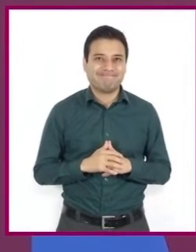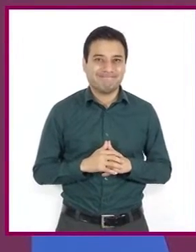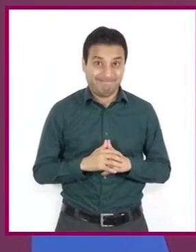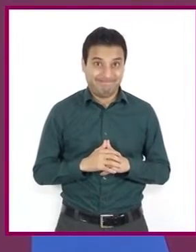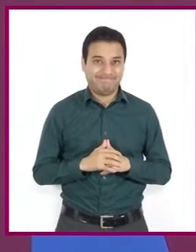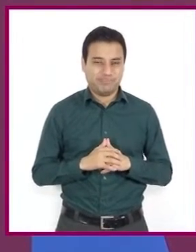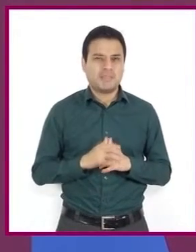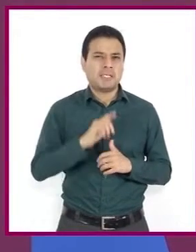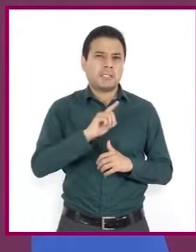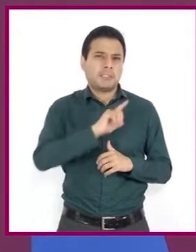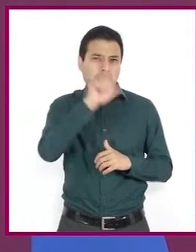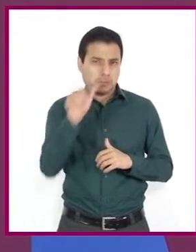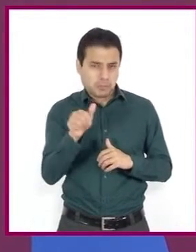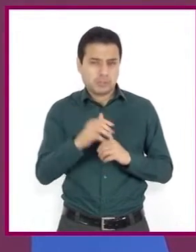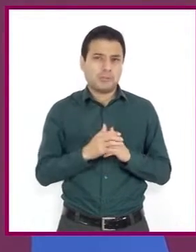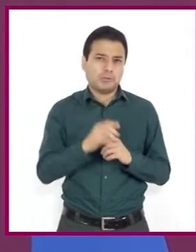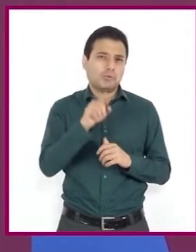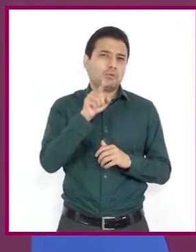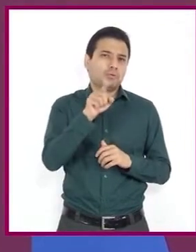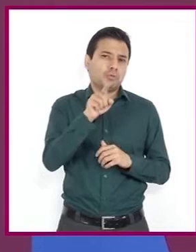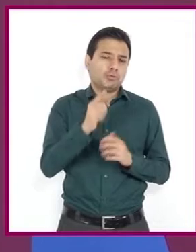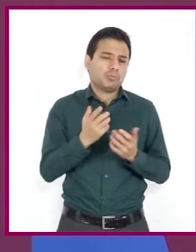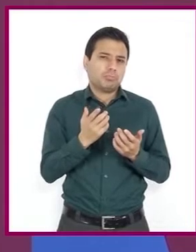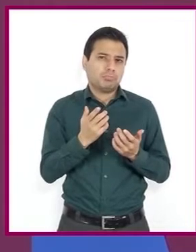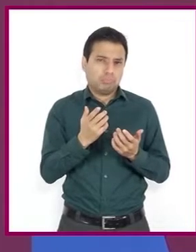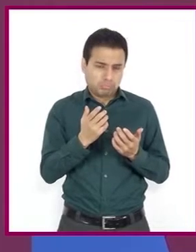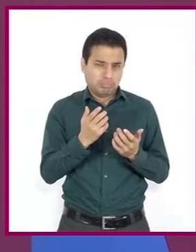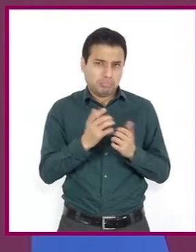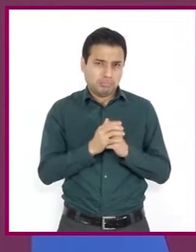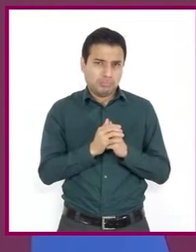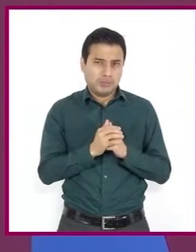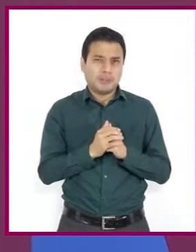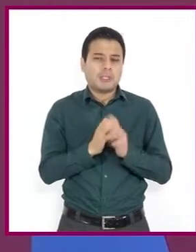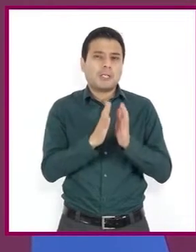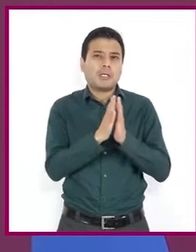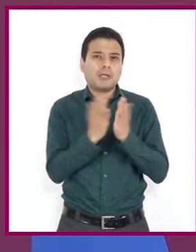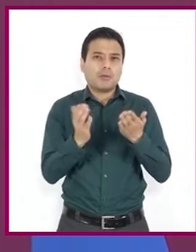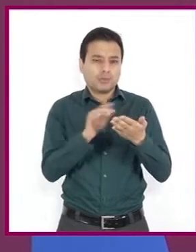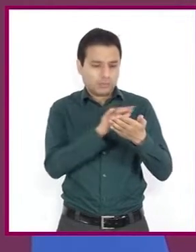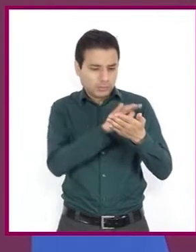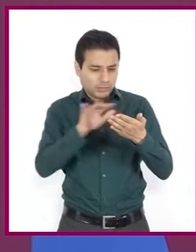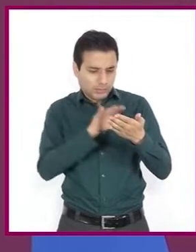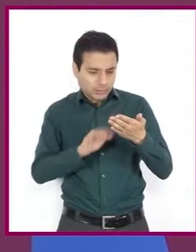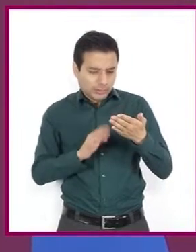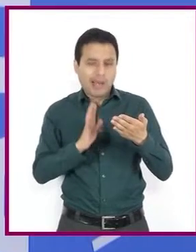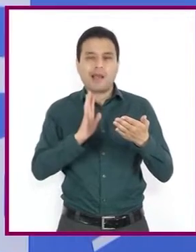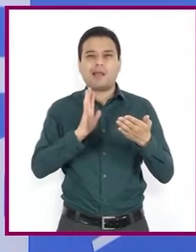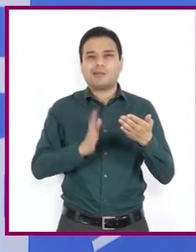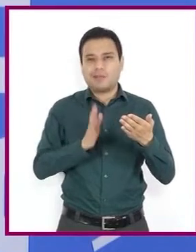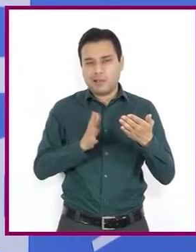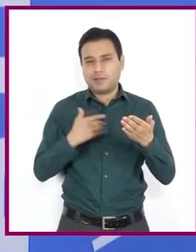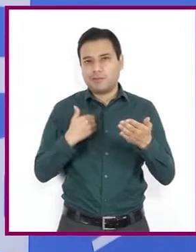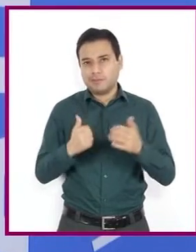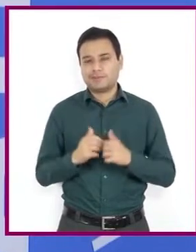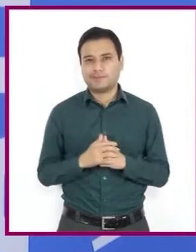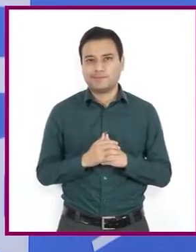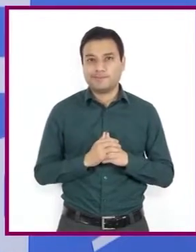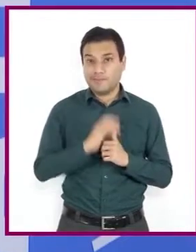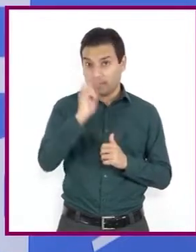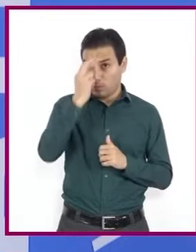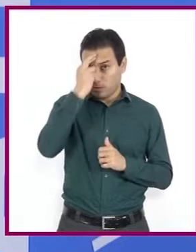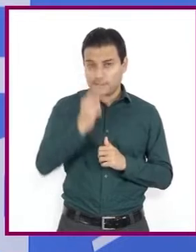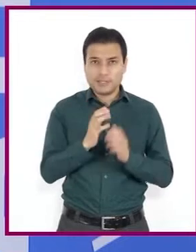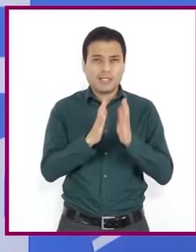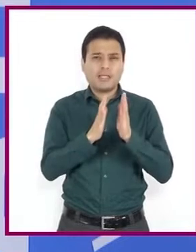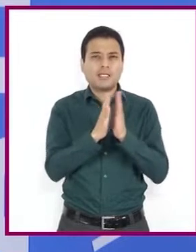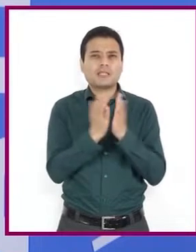muchas de estas las podrán resolver al momento de consultar su libro de texto y revisar sus apuntes. ¿Recuerdan qué es la